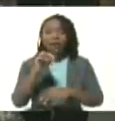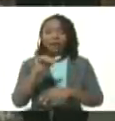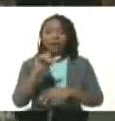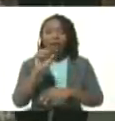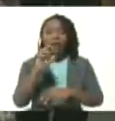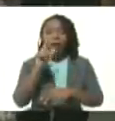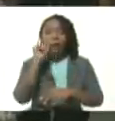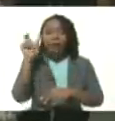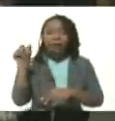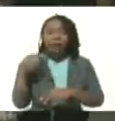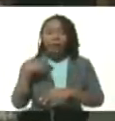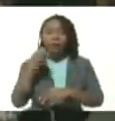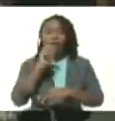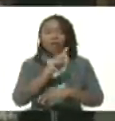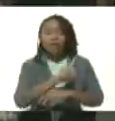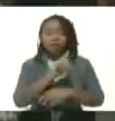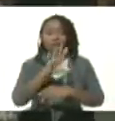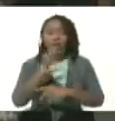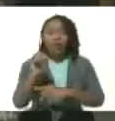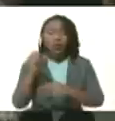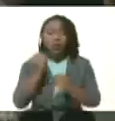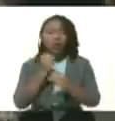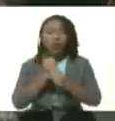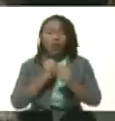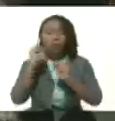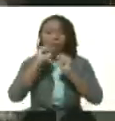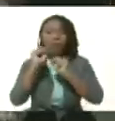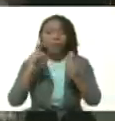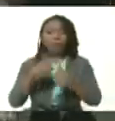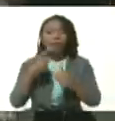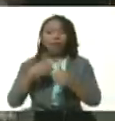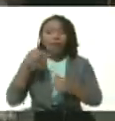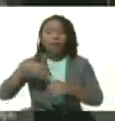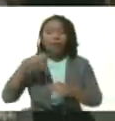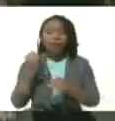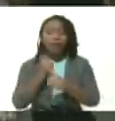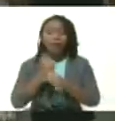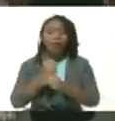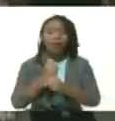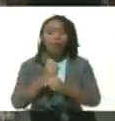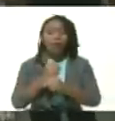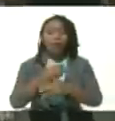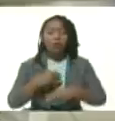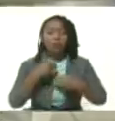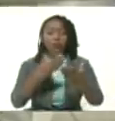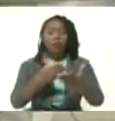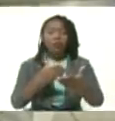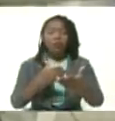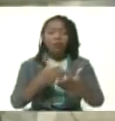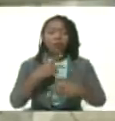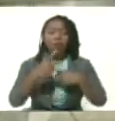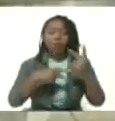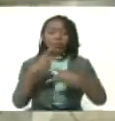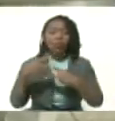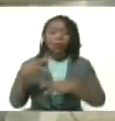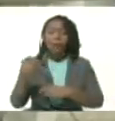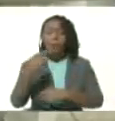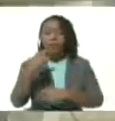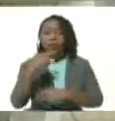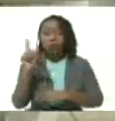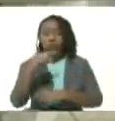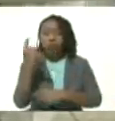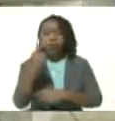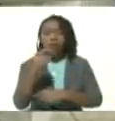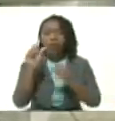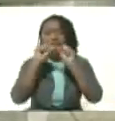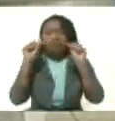152 trabajadores que fueron el motor principal para que hoy este laboratorio pueda tener la garantía de la producción de medicamentos que no solamente van al sistema de